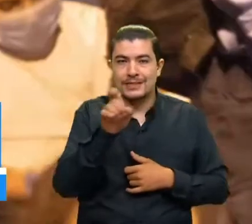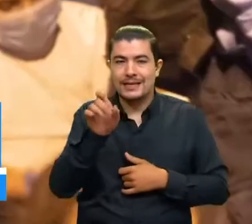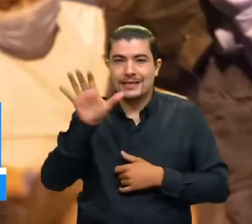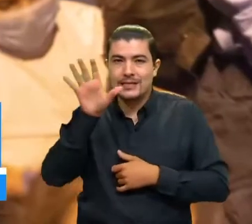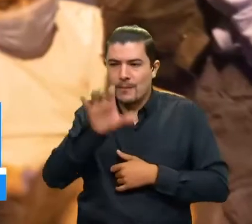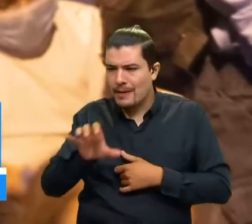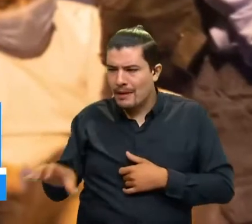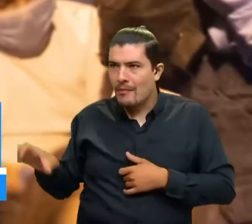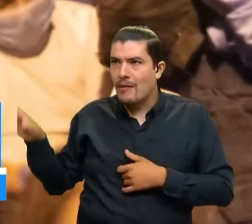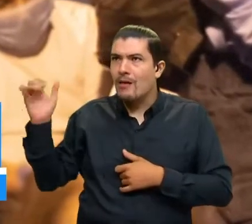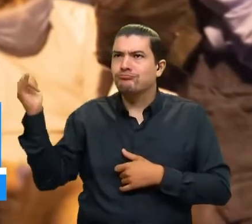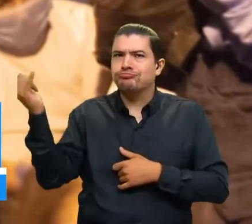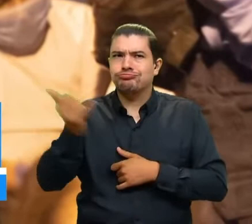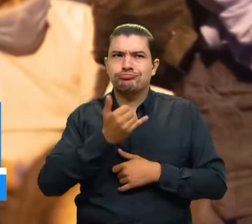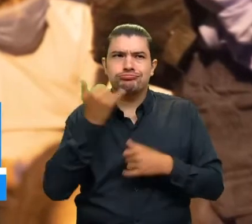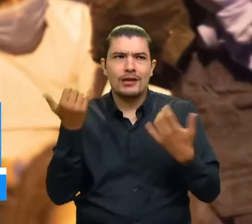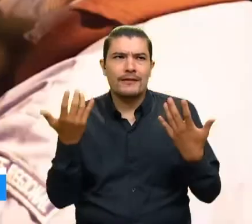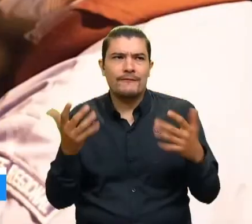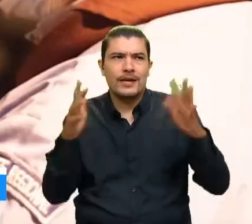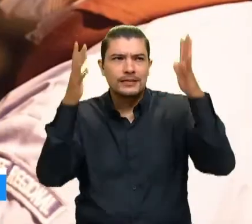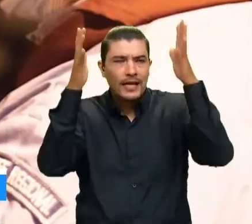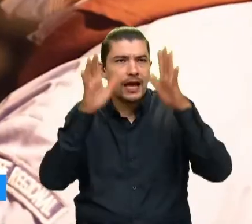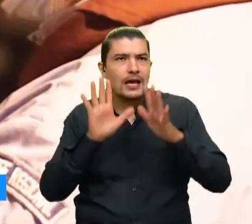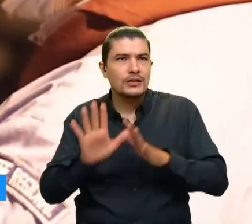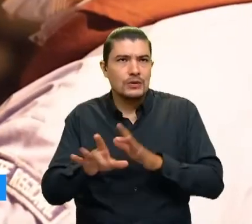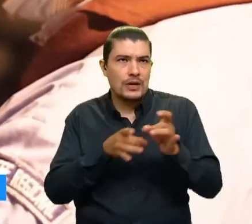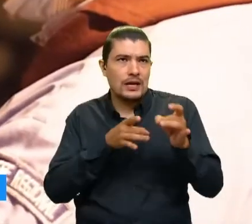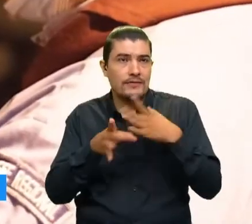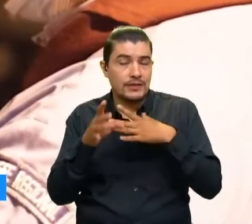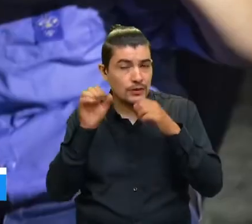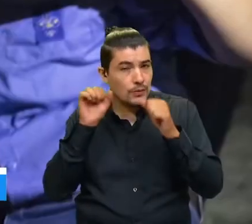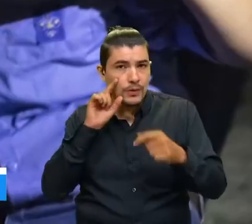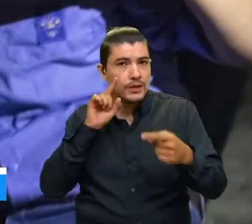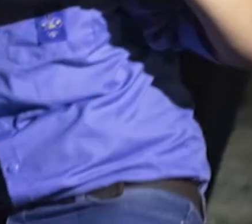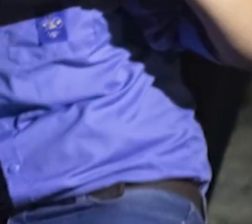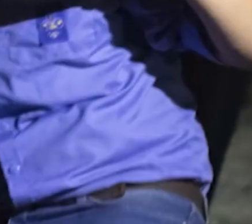países y festejan esta fecha que los une para seguir llegando a más personas en el mundo.